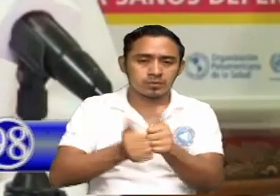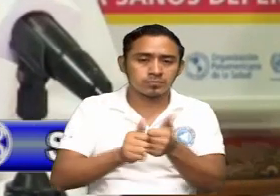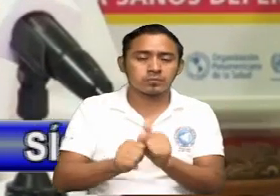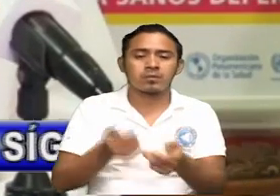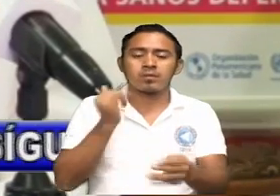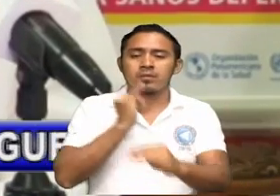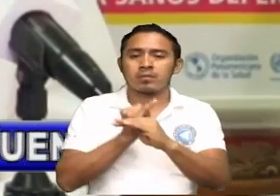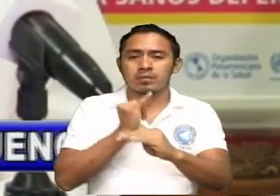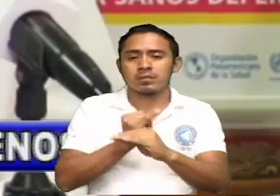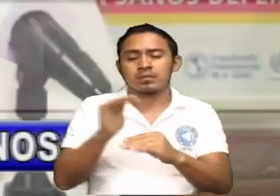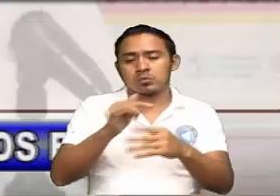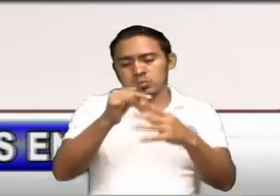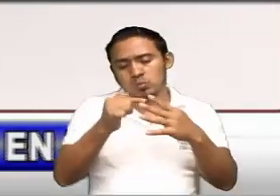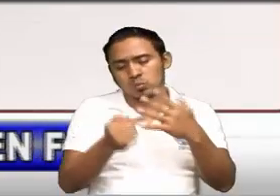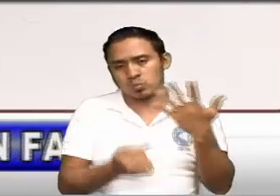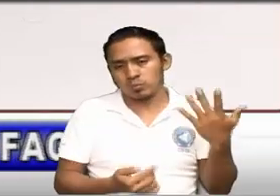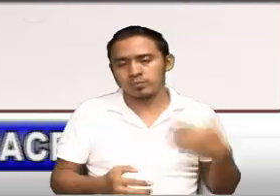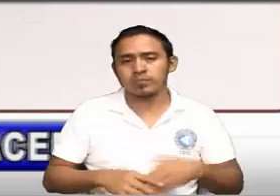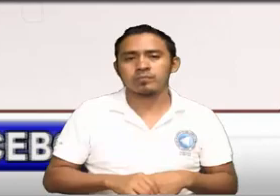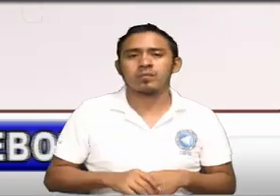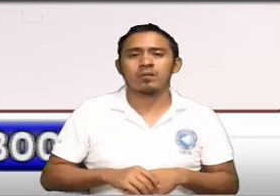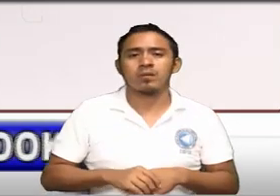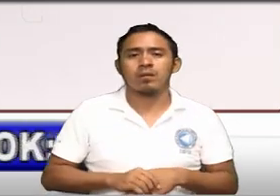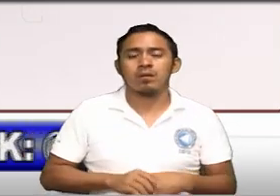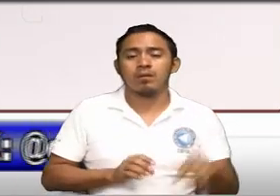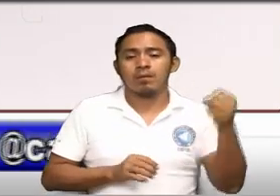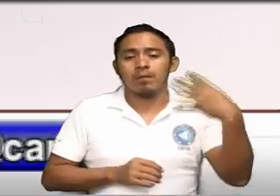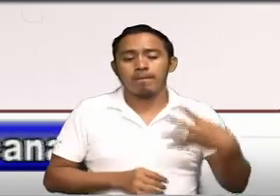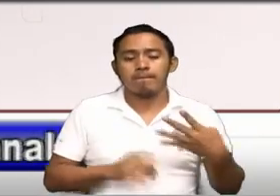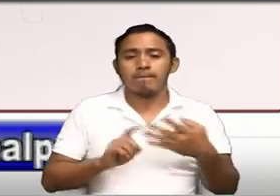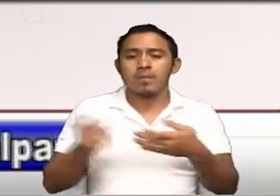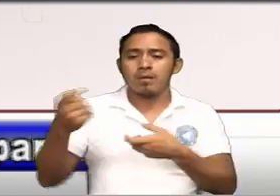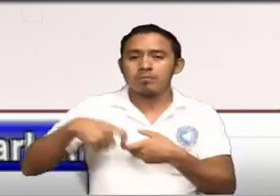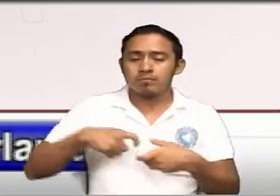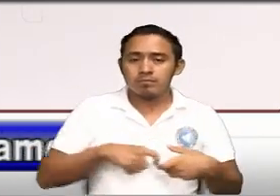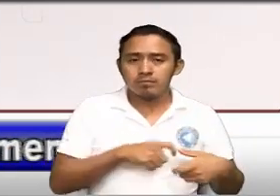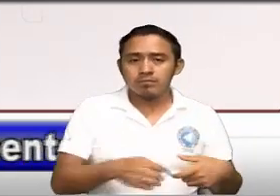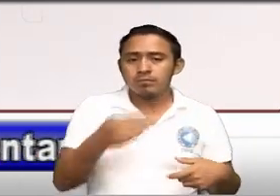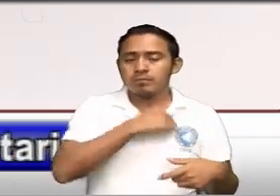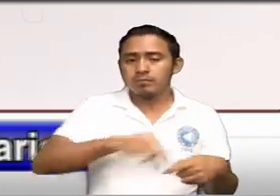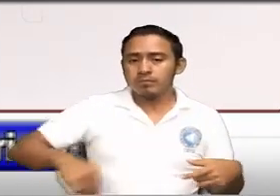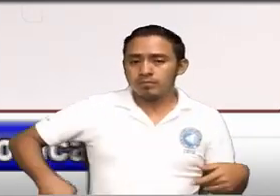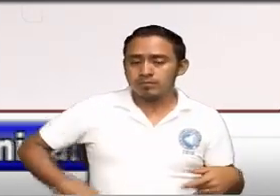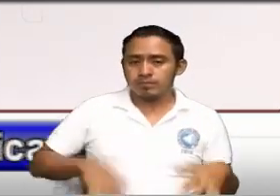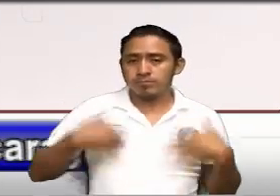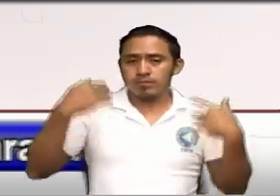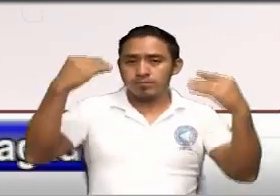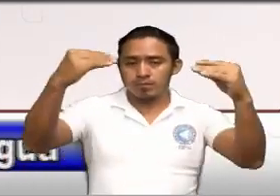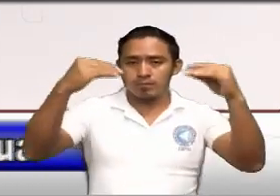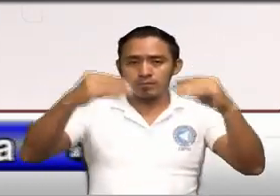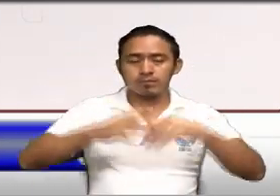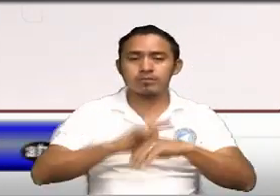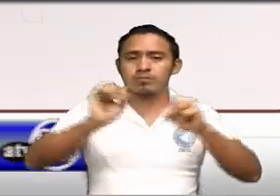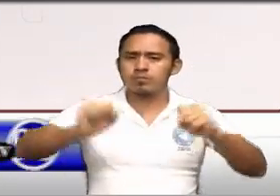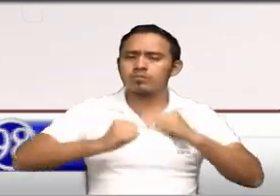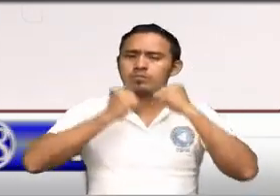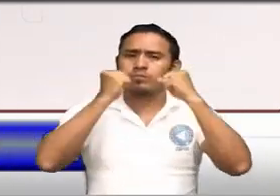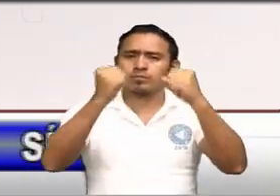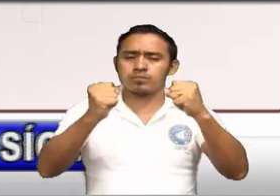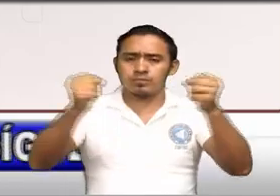iglesias, entre otros. Cuarto, en articulación con el Ministerio de Educación, fortalecer